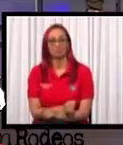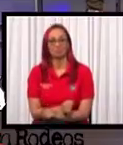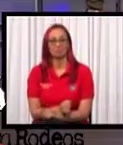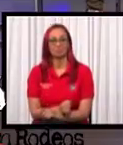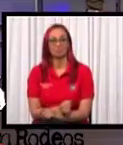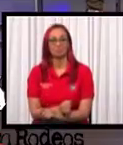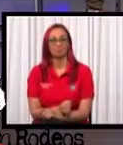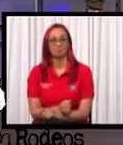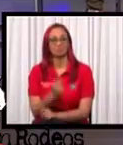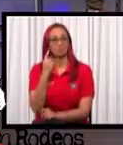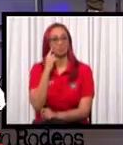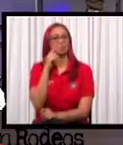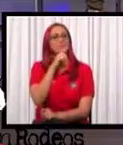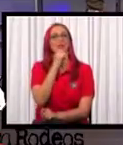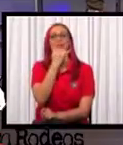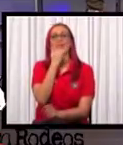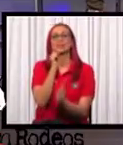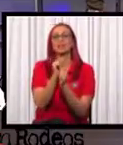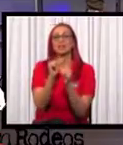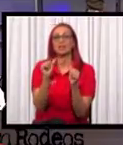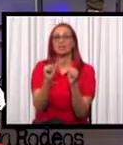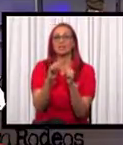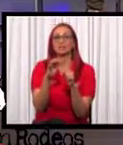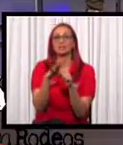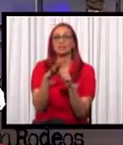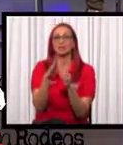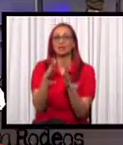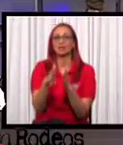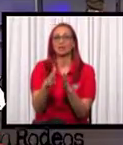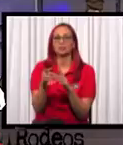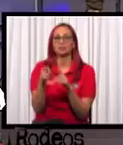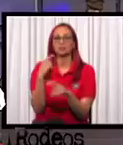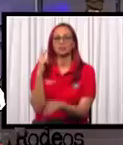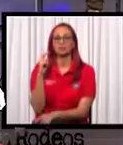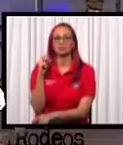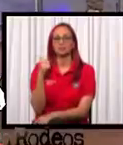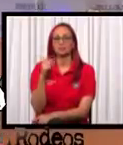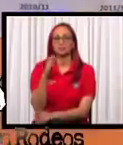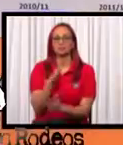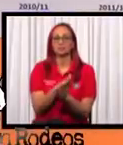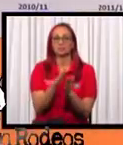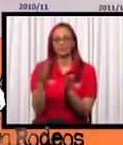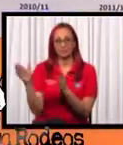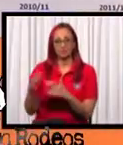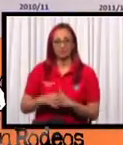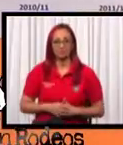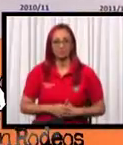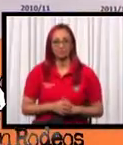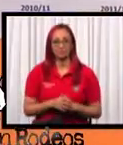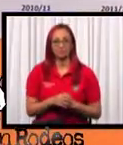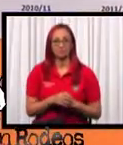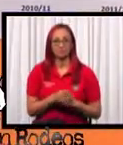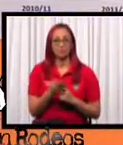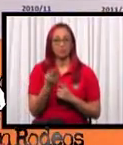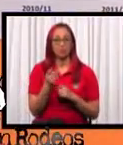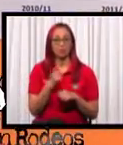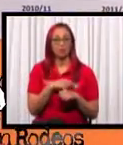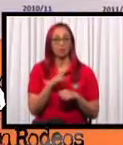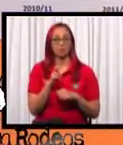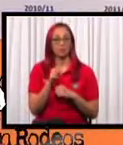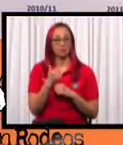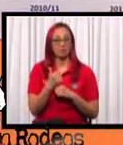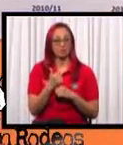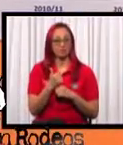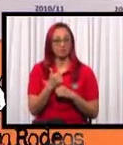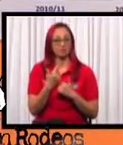qué ha pasado con el área sembrada en Costa Rica desde el 2010 a la fecha. Cuando en el periodo 2010-2011 se